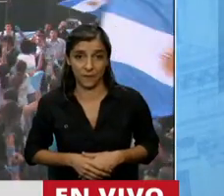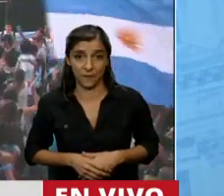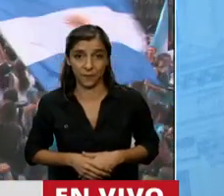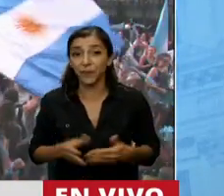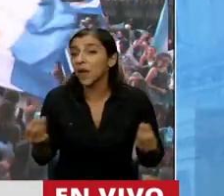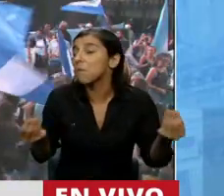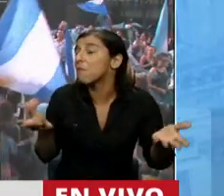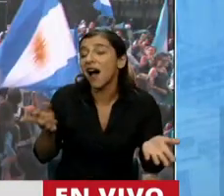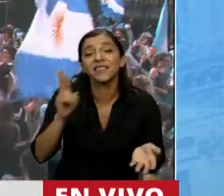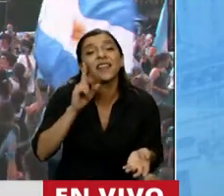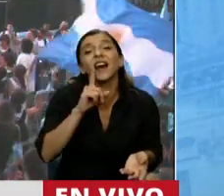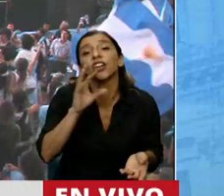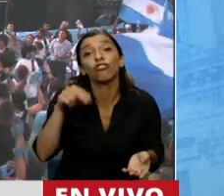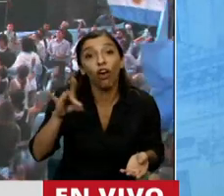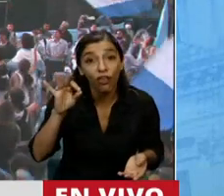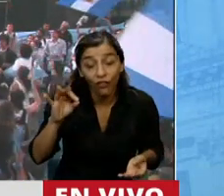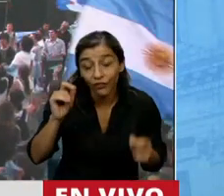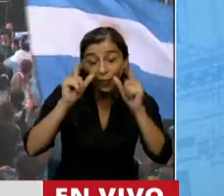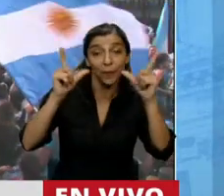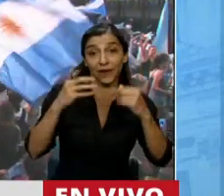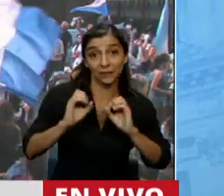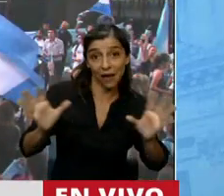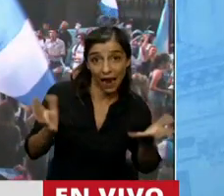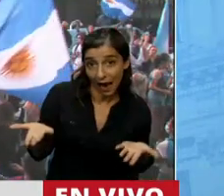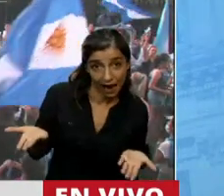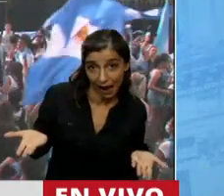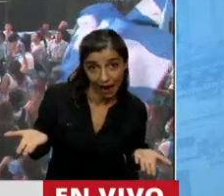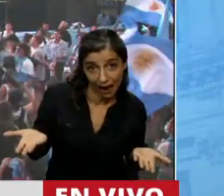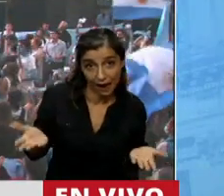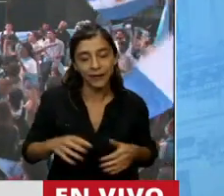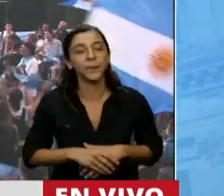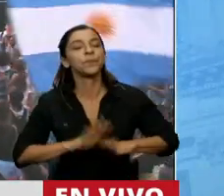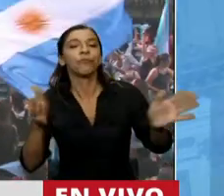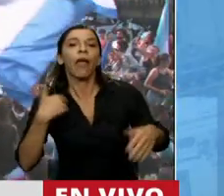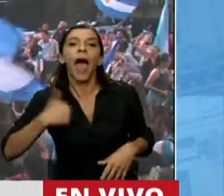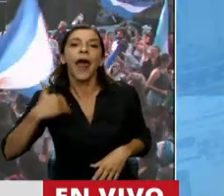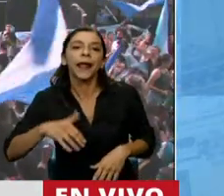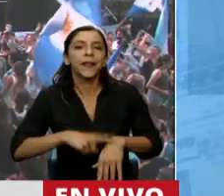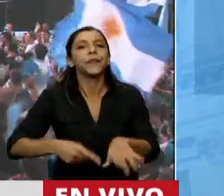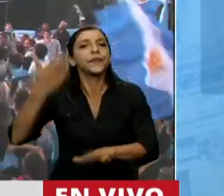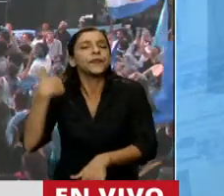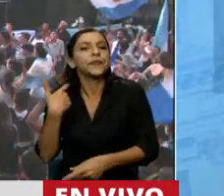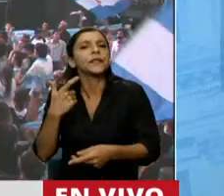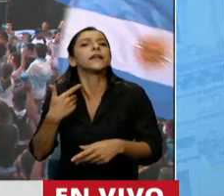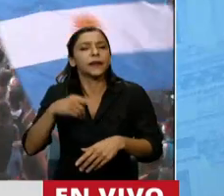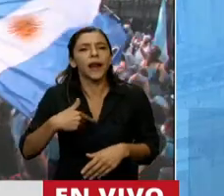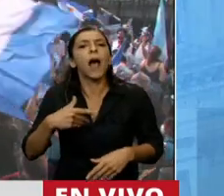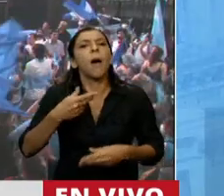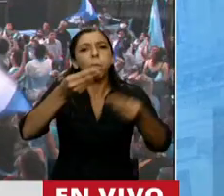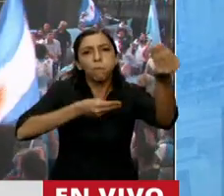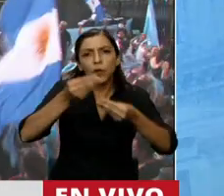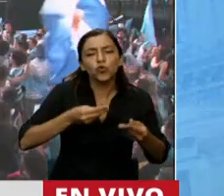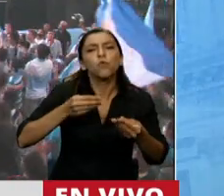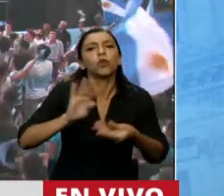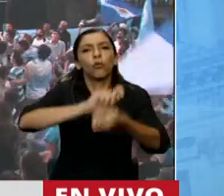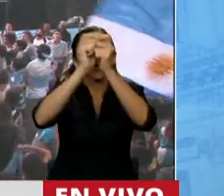¿Qué pasó, Ritondo? ¿Te despertaste? Que en la Argentina hubo una modificación presupuestaria de 127 millones de